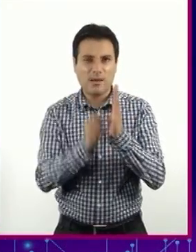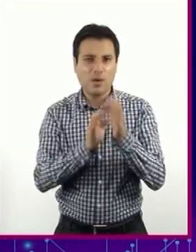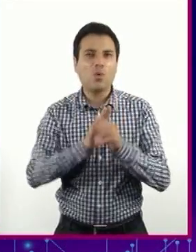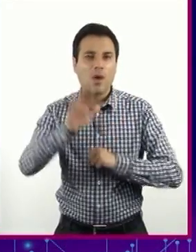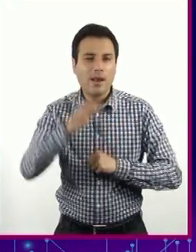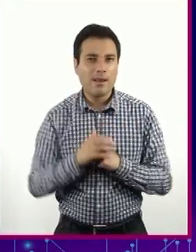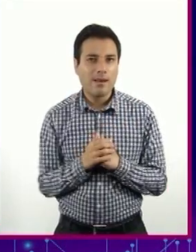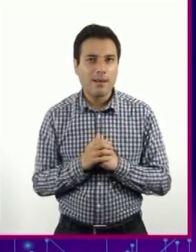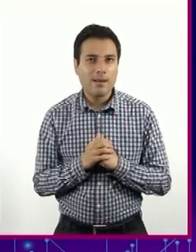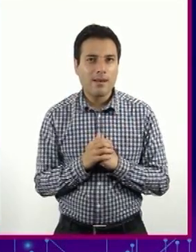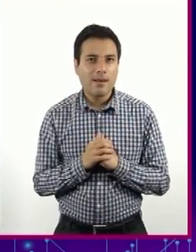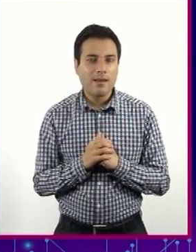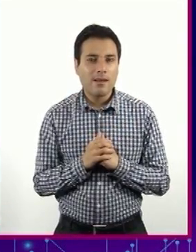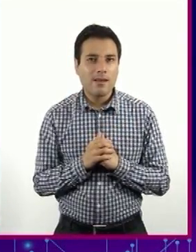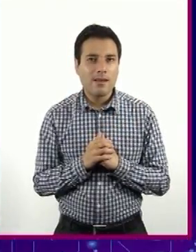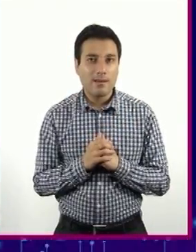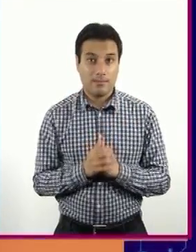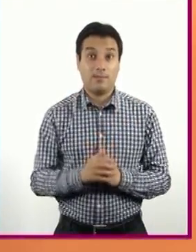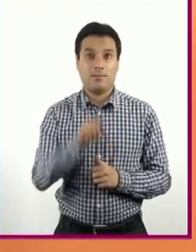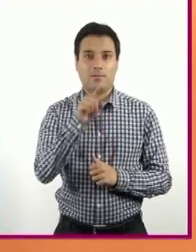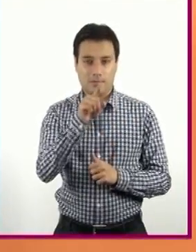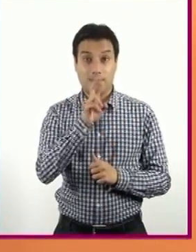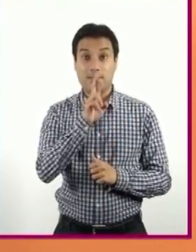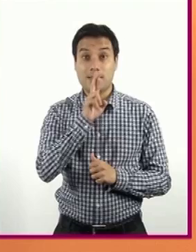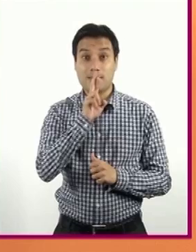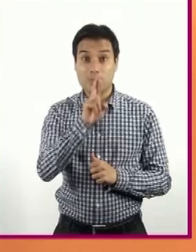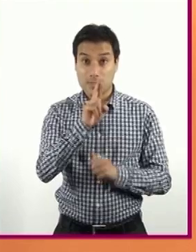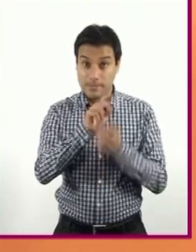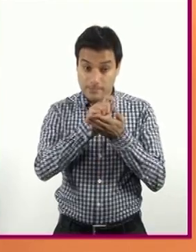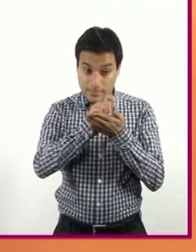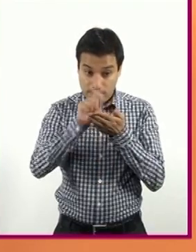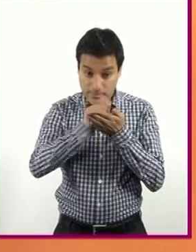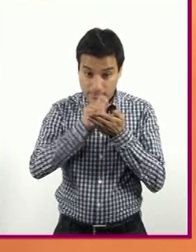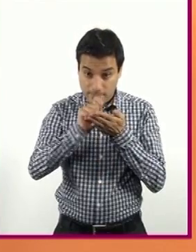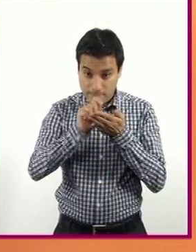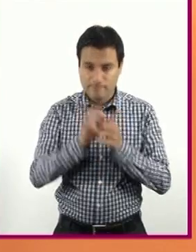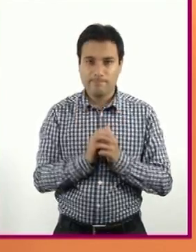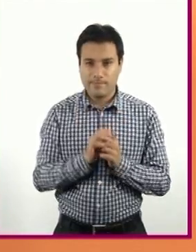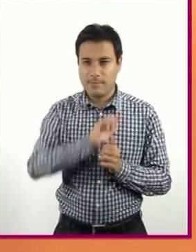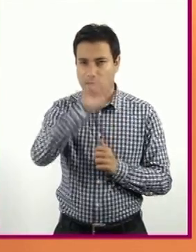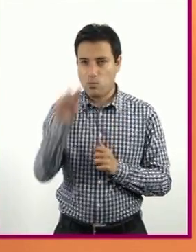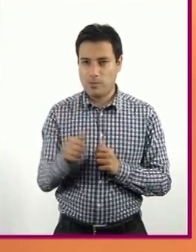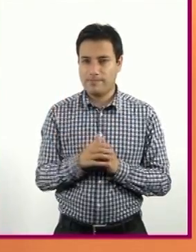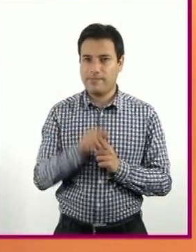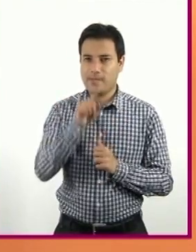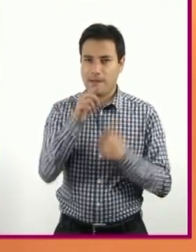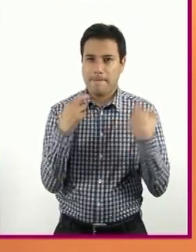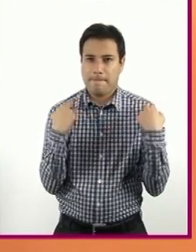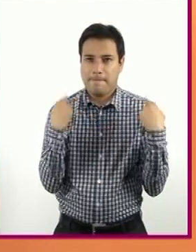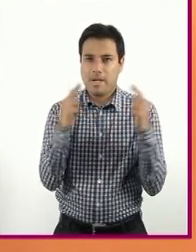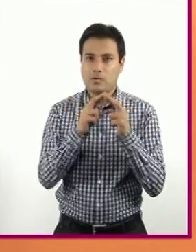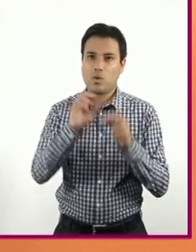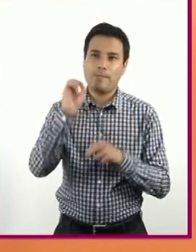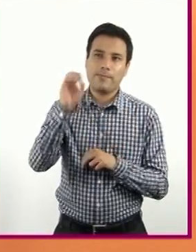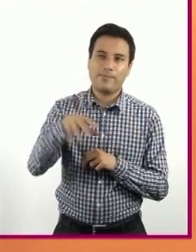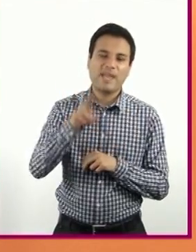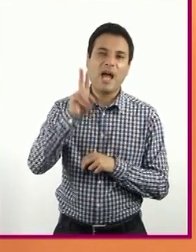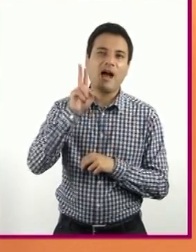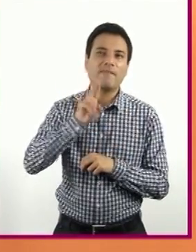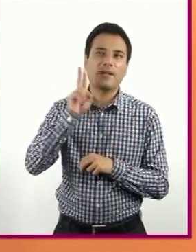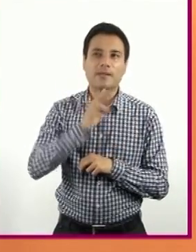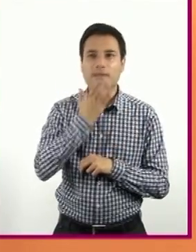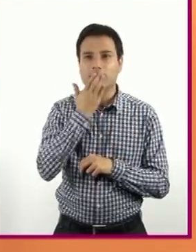sucesión? Si logran resolver este reto, les sugiero se lo envíen a su maestro o maestra